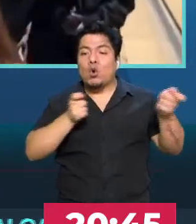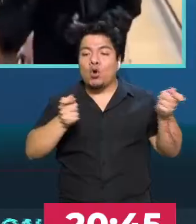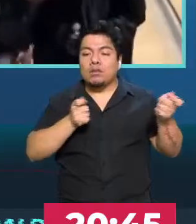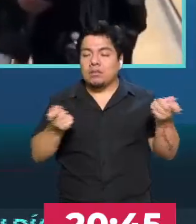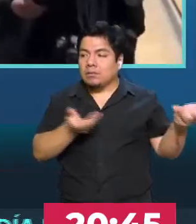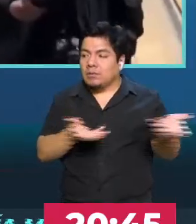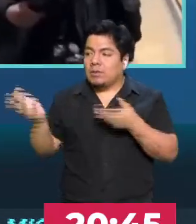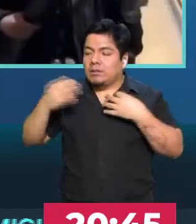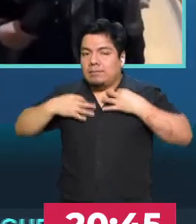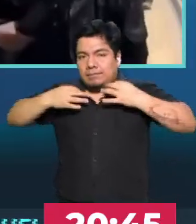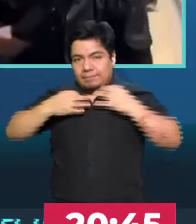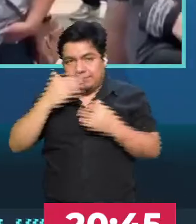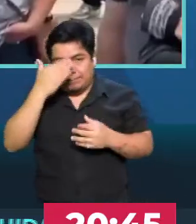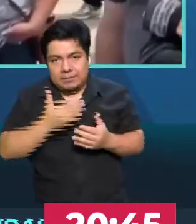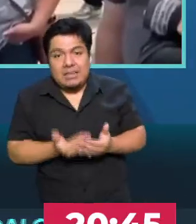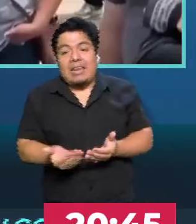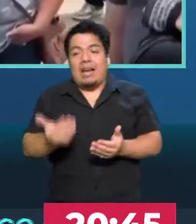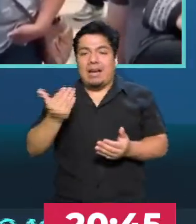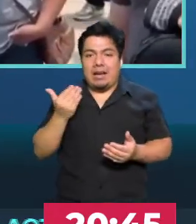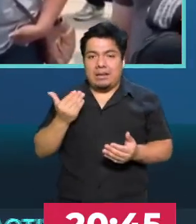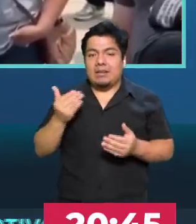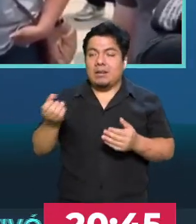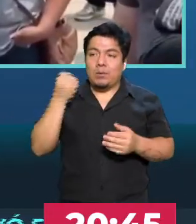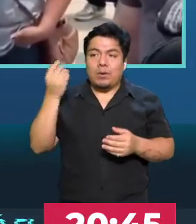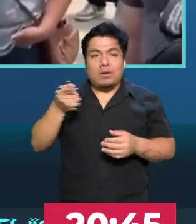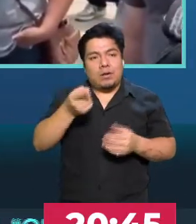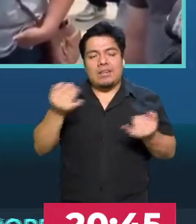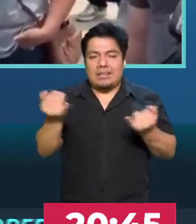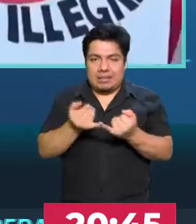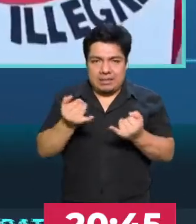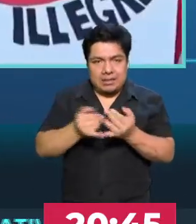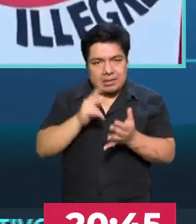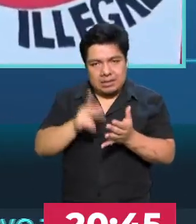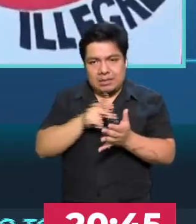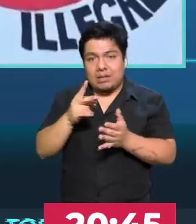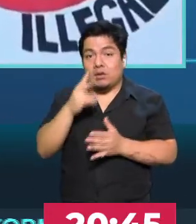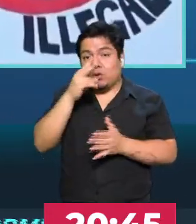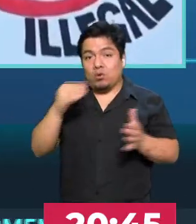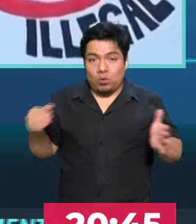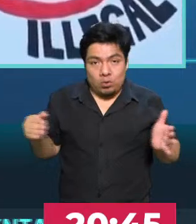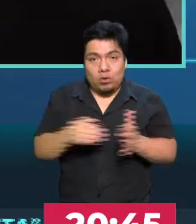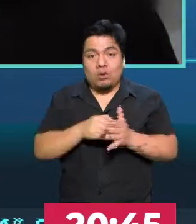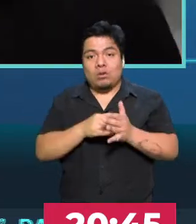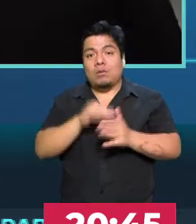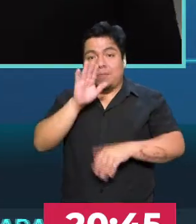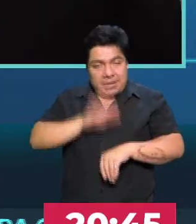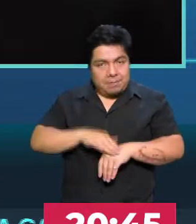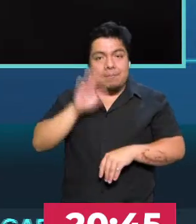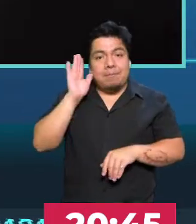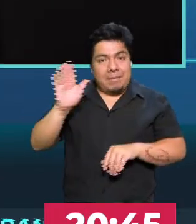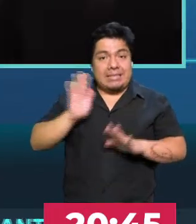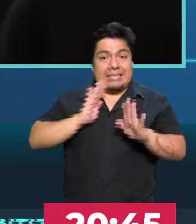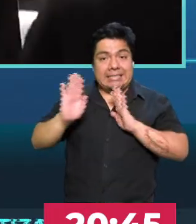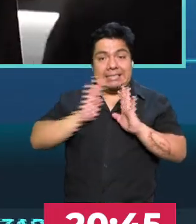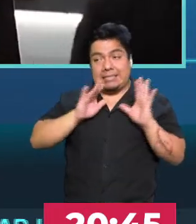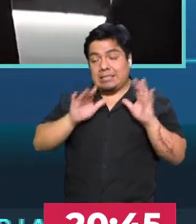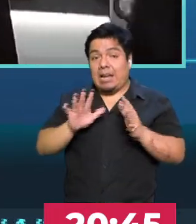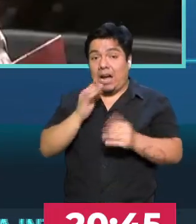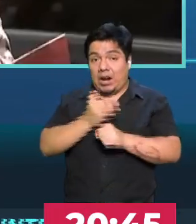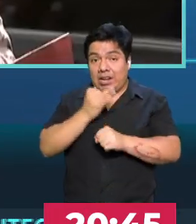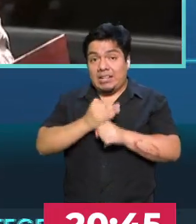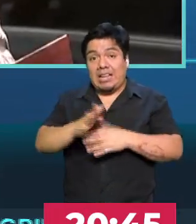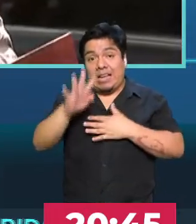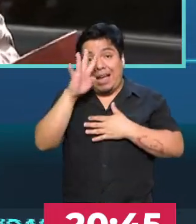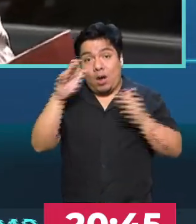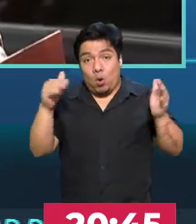caso, justamente antes de entrar al aire, volvió a ordenar 2,000 efectivos adicionales. Entonces estamos hablando que hay 4,000